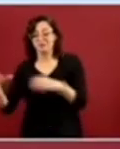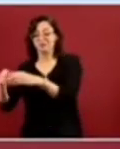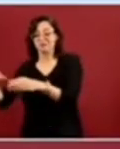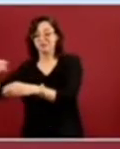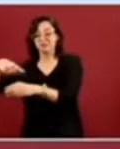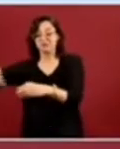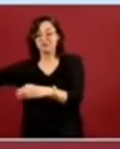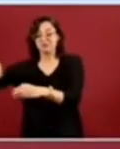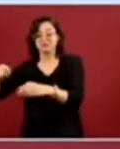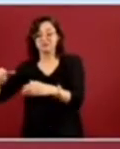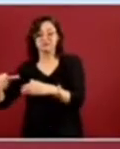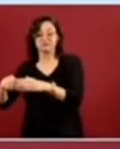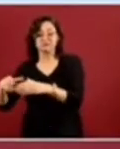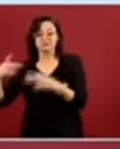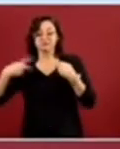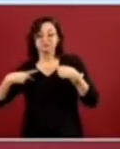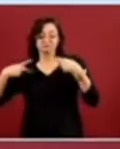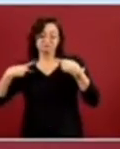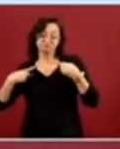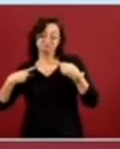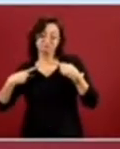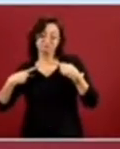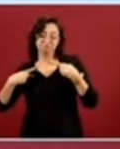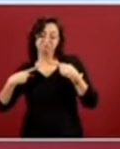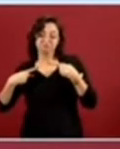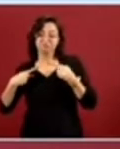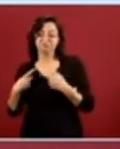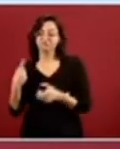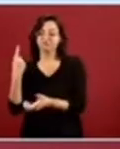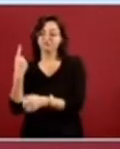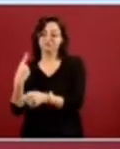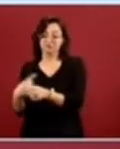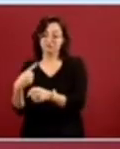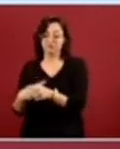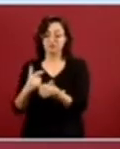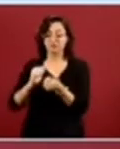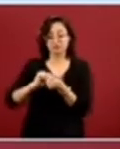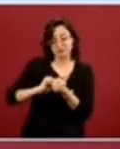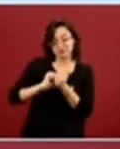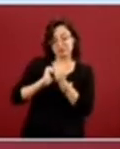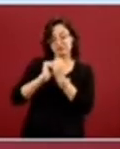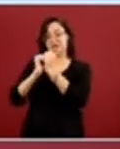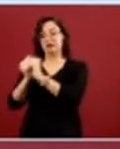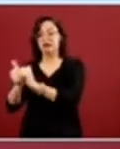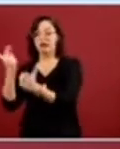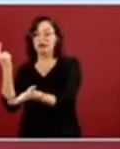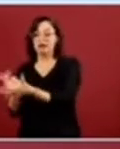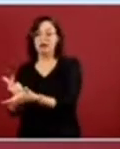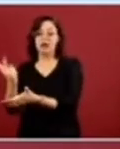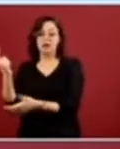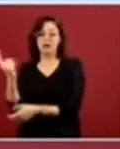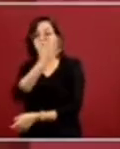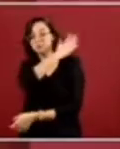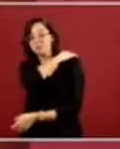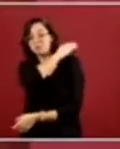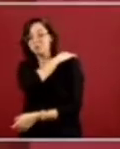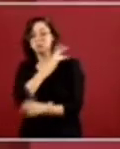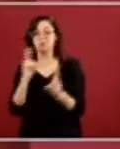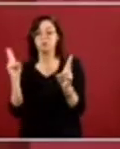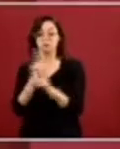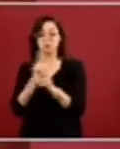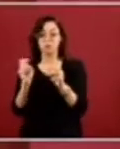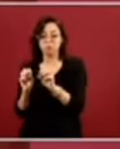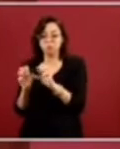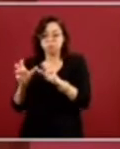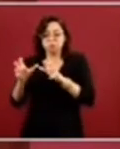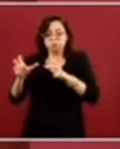personas que tienen ciertas características, la enfermedad se complica, produce una neumonitis, una neumonía grave, que puede